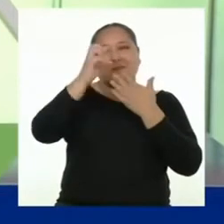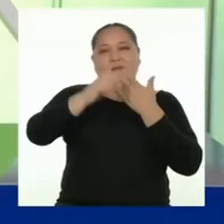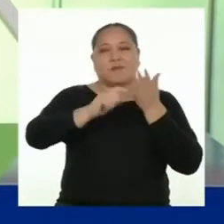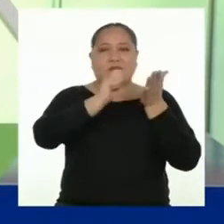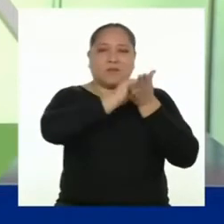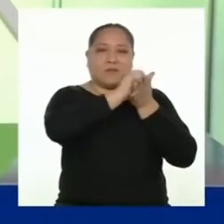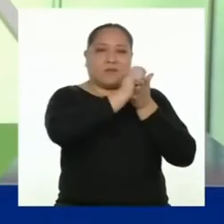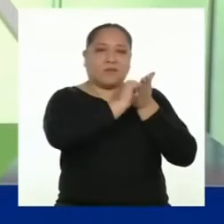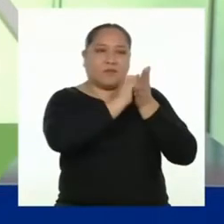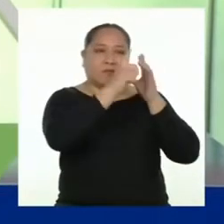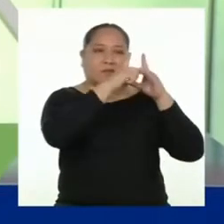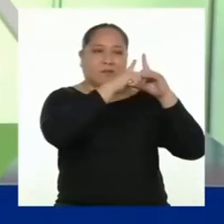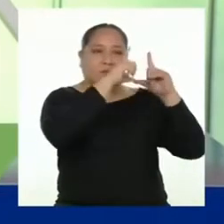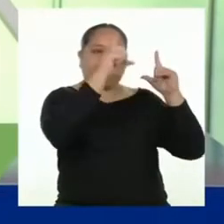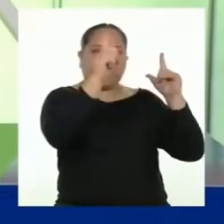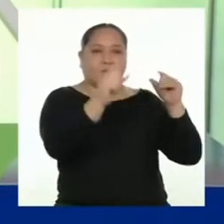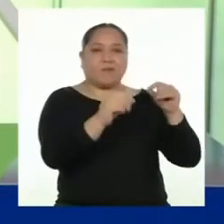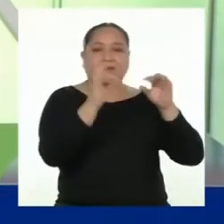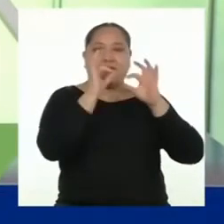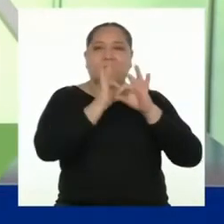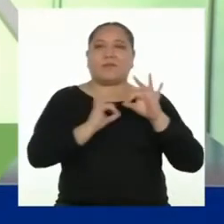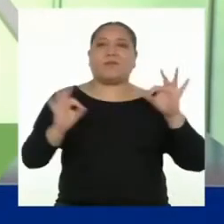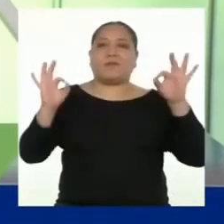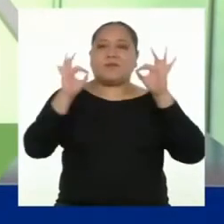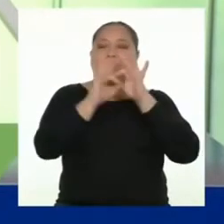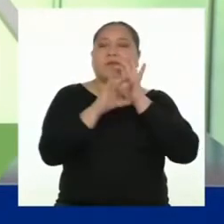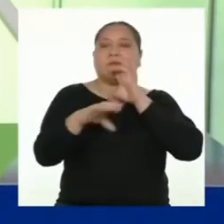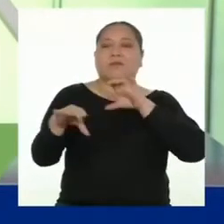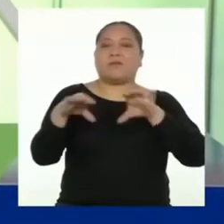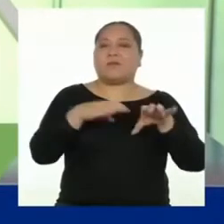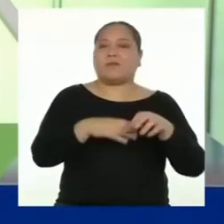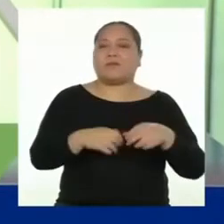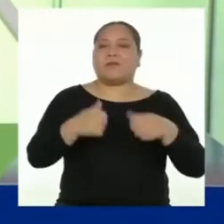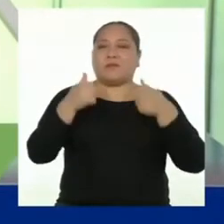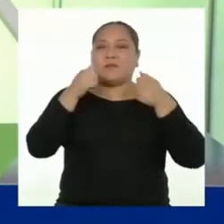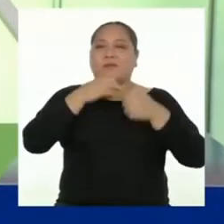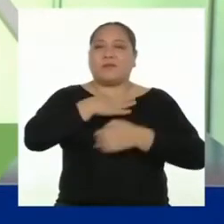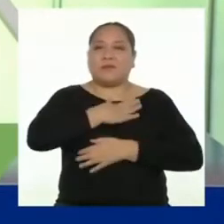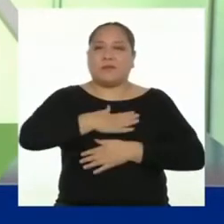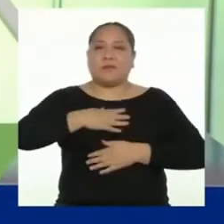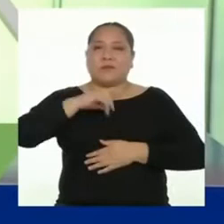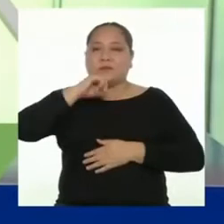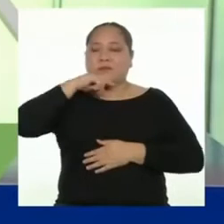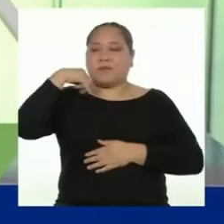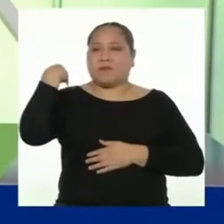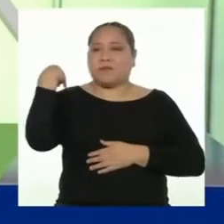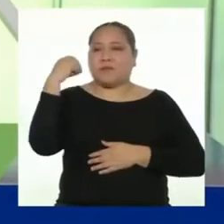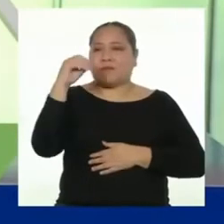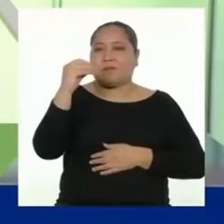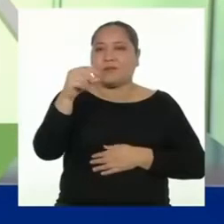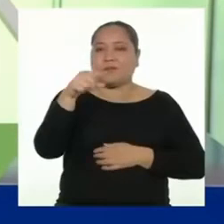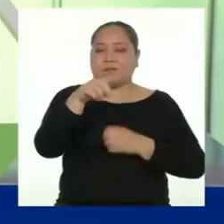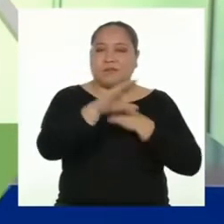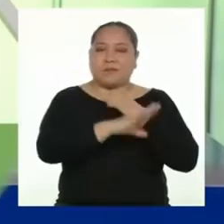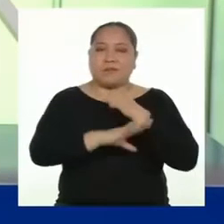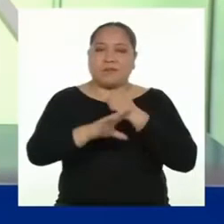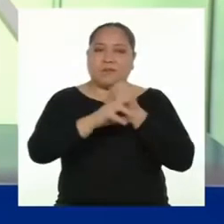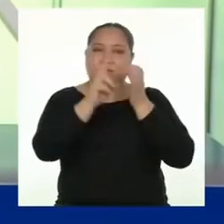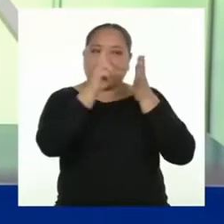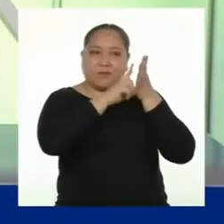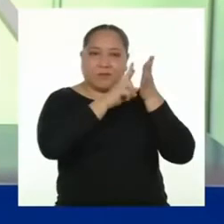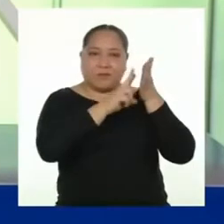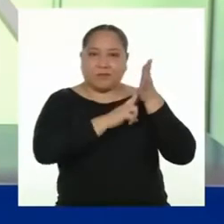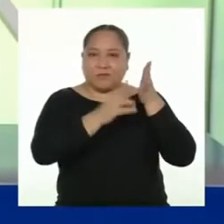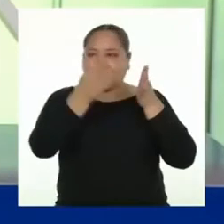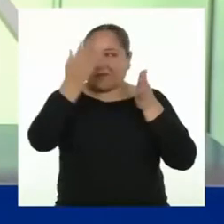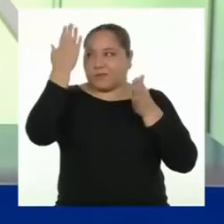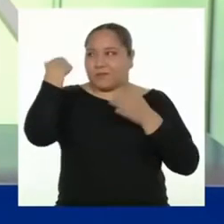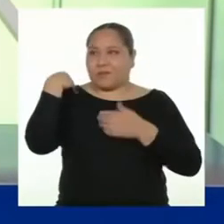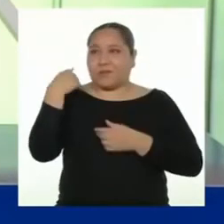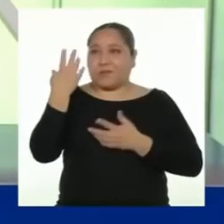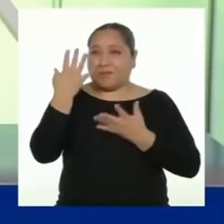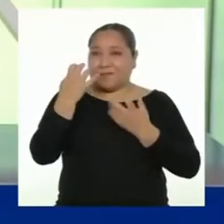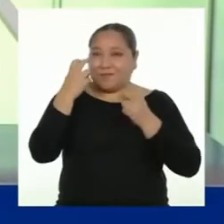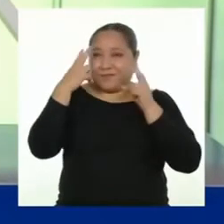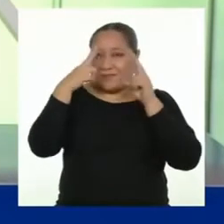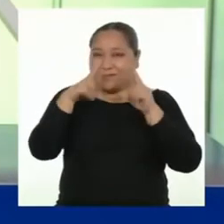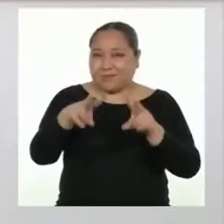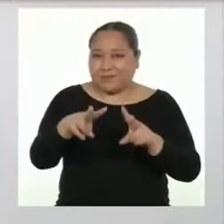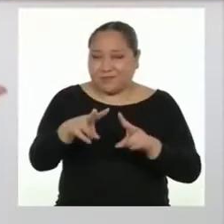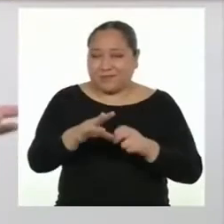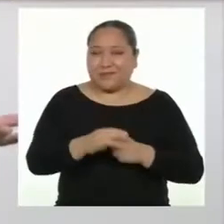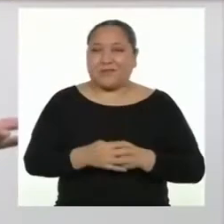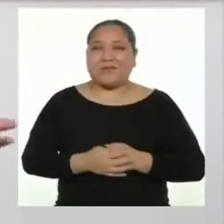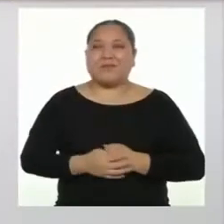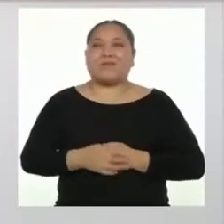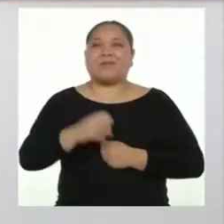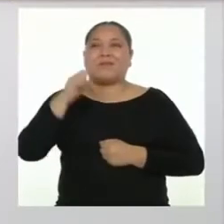escribir un párrafo sobre la importancia de actuar a favor del bienestar de las adolescentes, sobre la base de los textos que leímos. ¿Quieren ver el